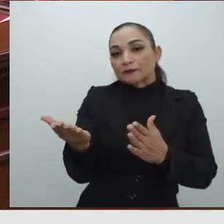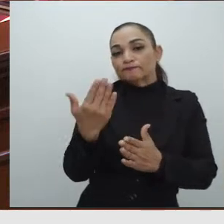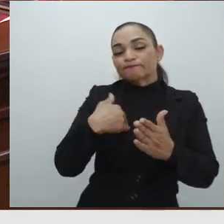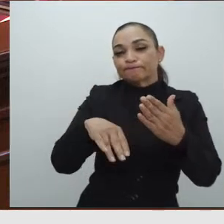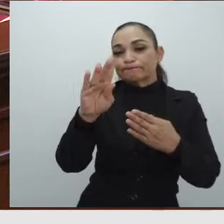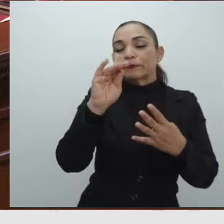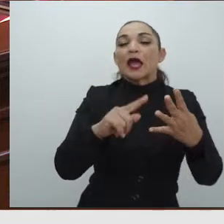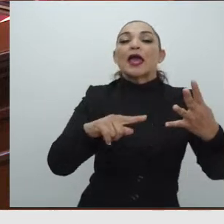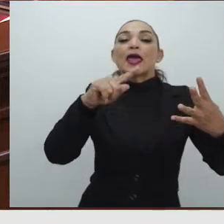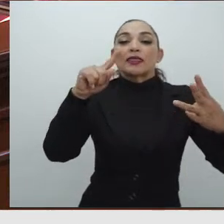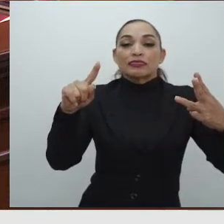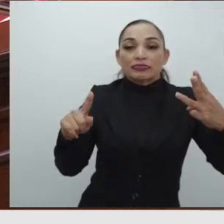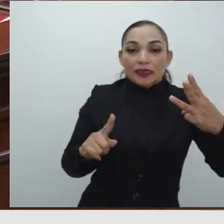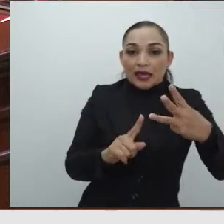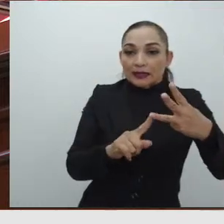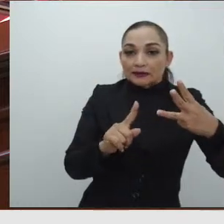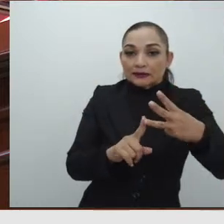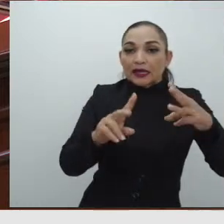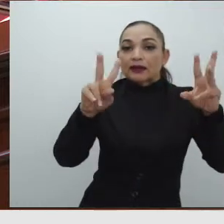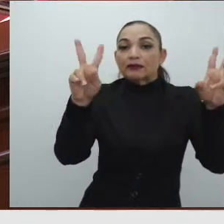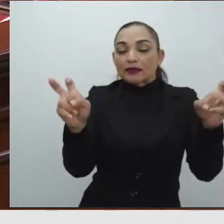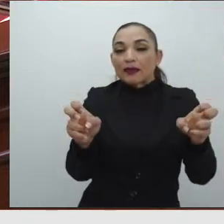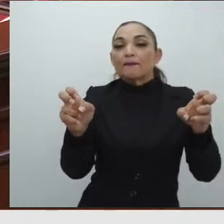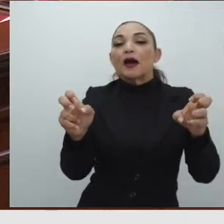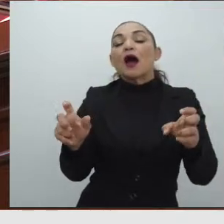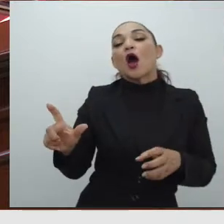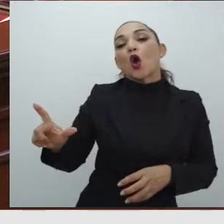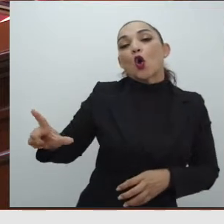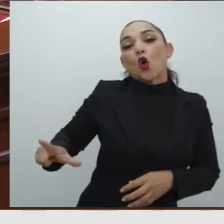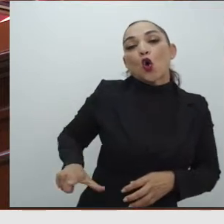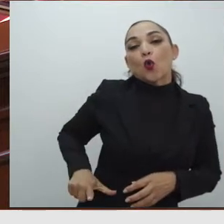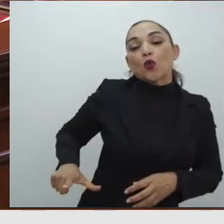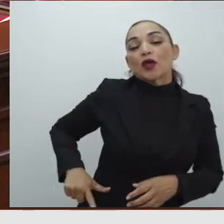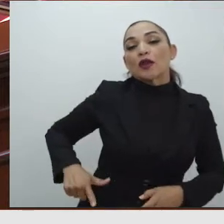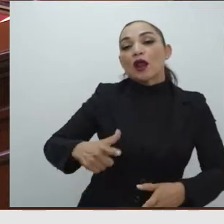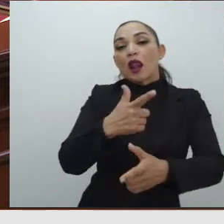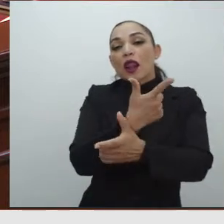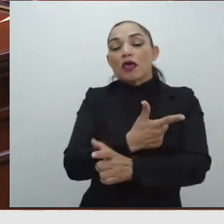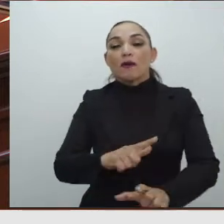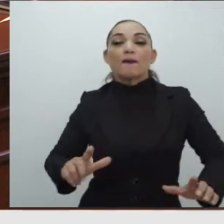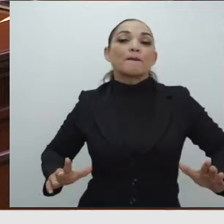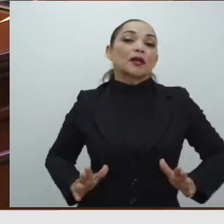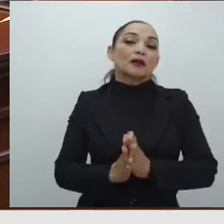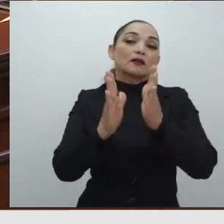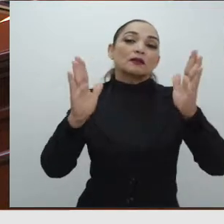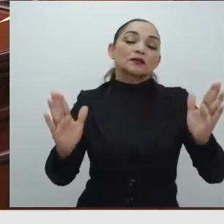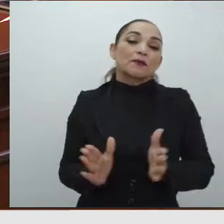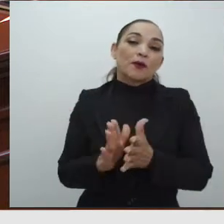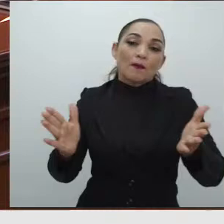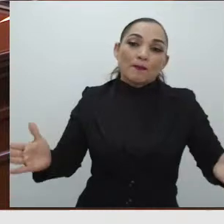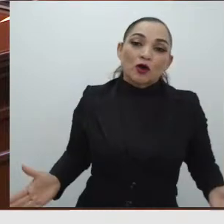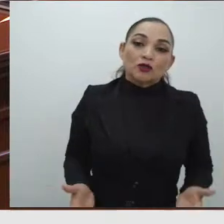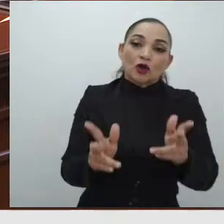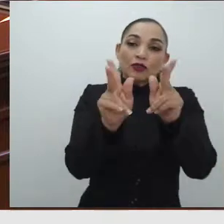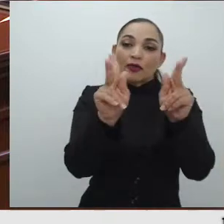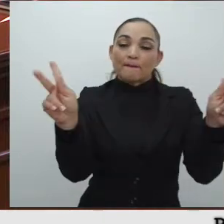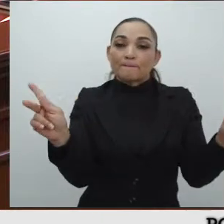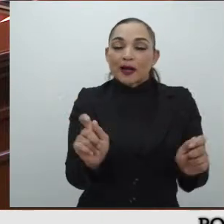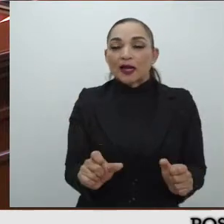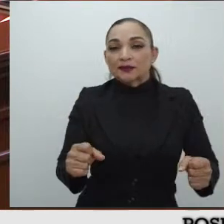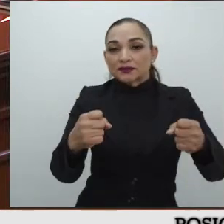eje llamado gobierno democrático, promotor de paz, seguridad, ética